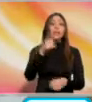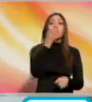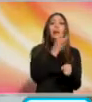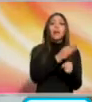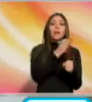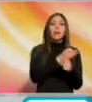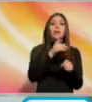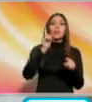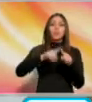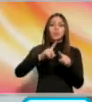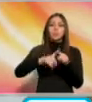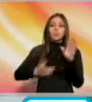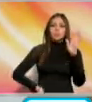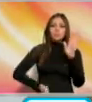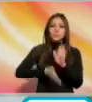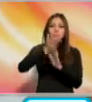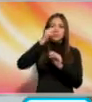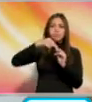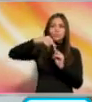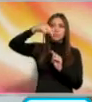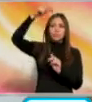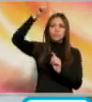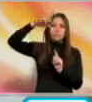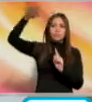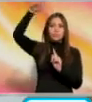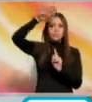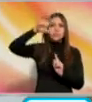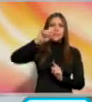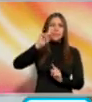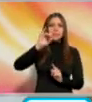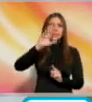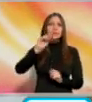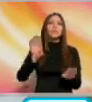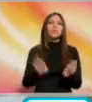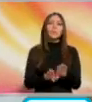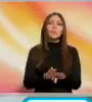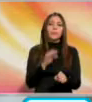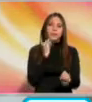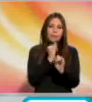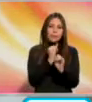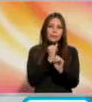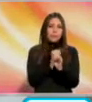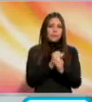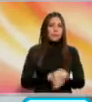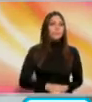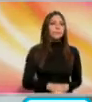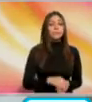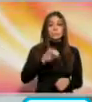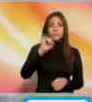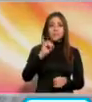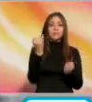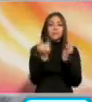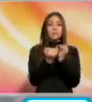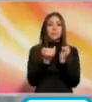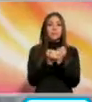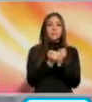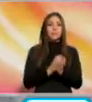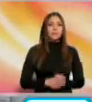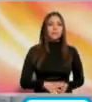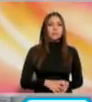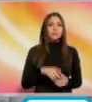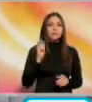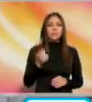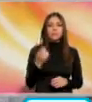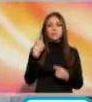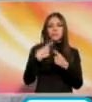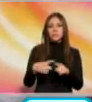espacio sideral a través de la red. Claro que Exactamente, sí. sí, digamos a través de la red. Y en particular, ¿sabes qué? De los dos